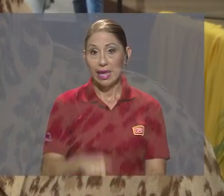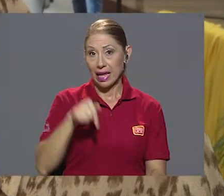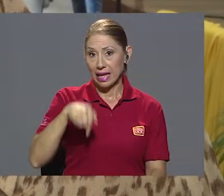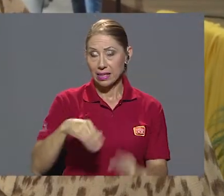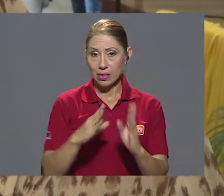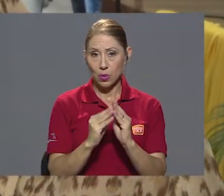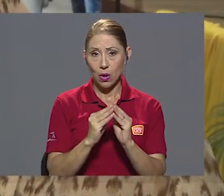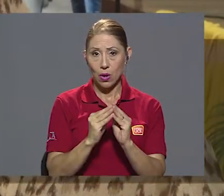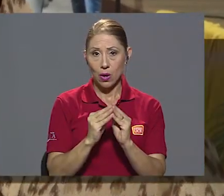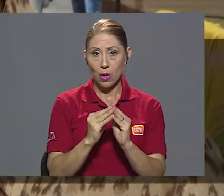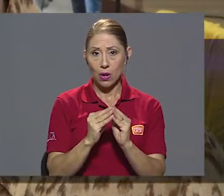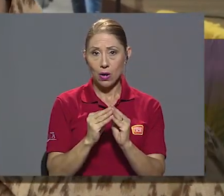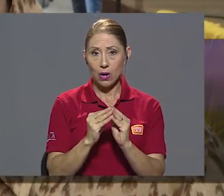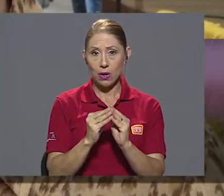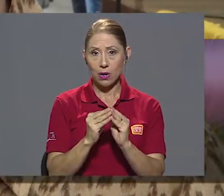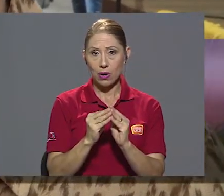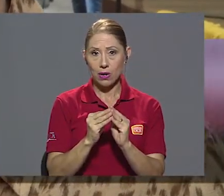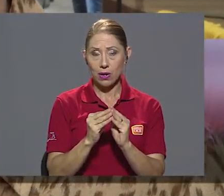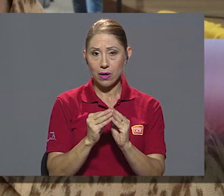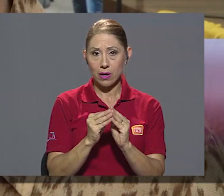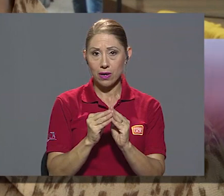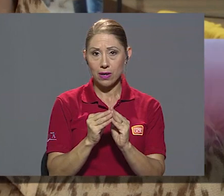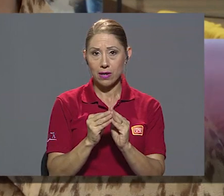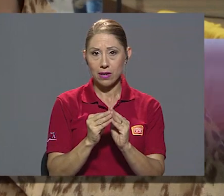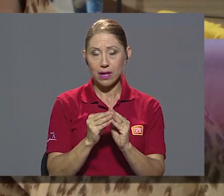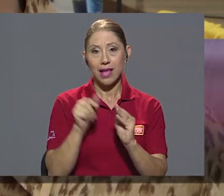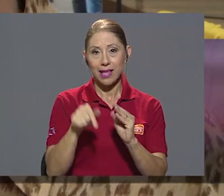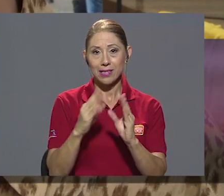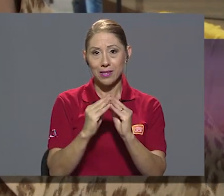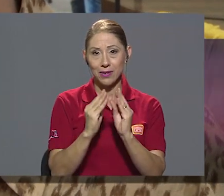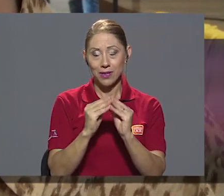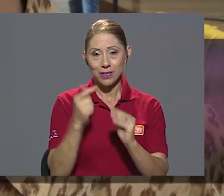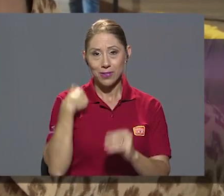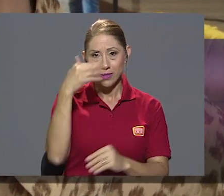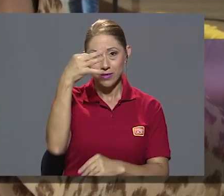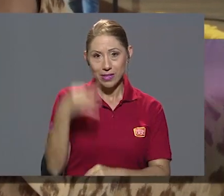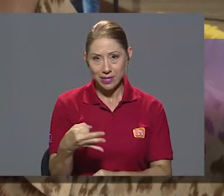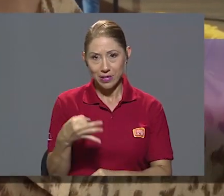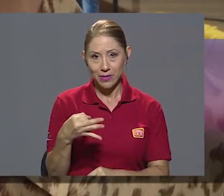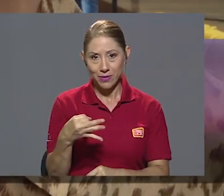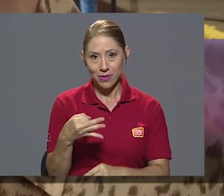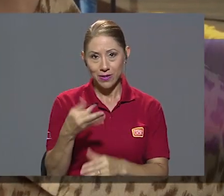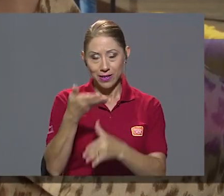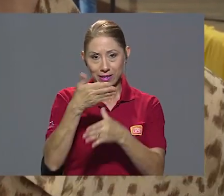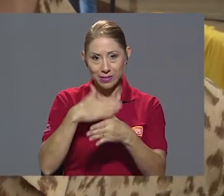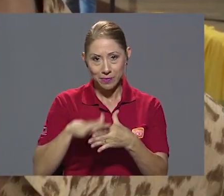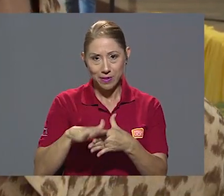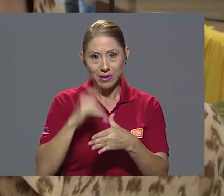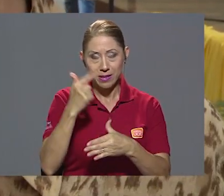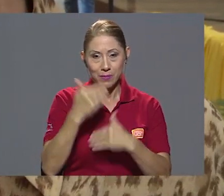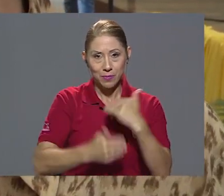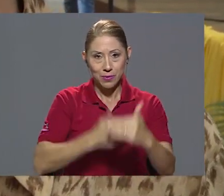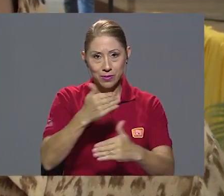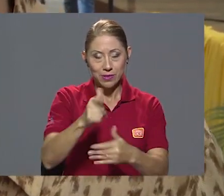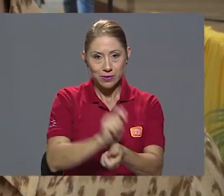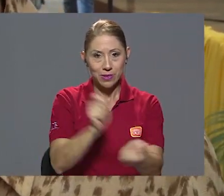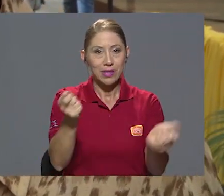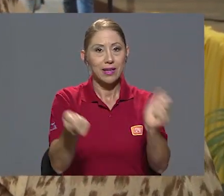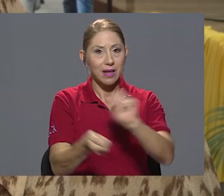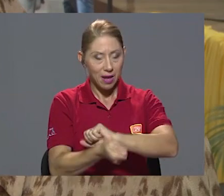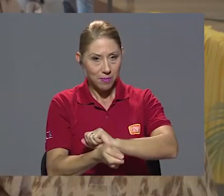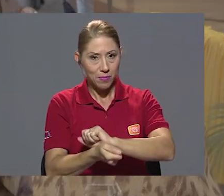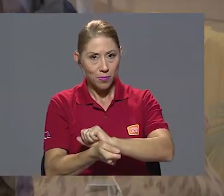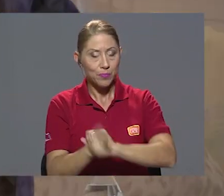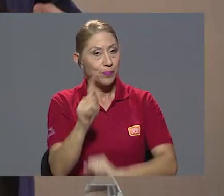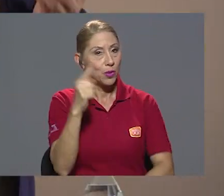Este congreso yo creo que es parte de un proceso de cambio que debe llevar, y yo digo no solo la universidad, las universidades y